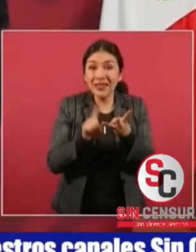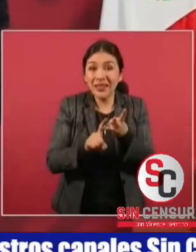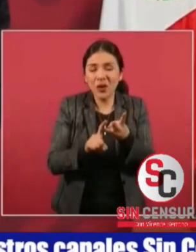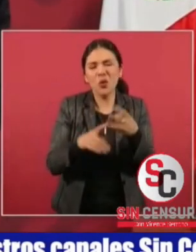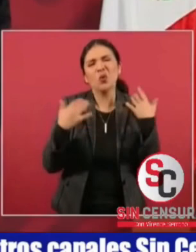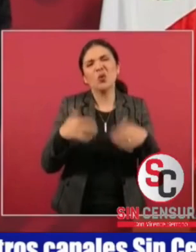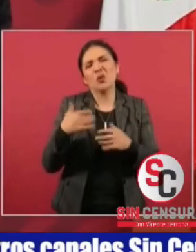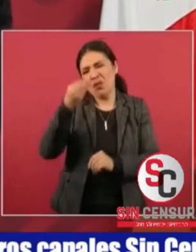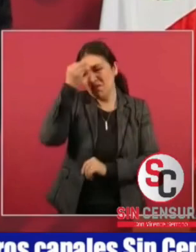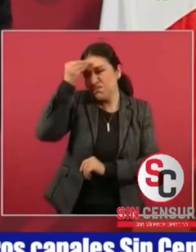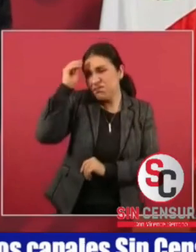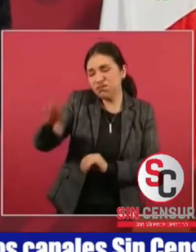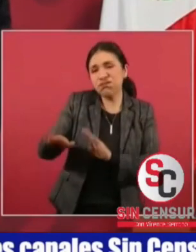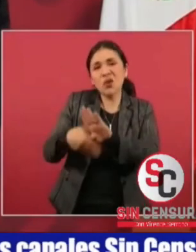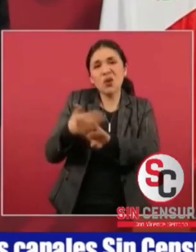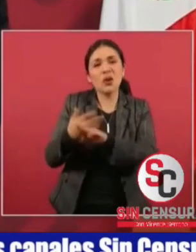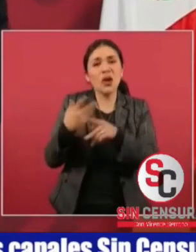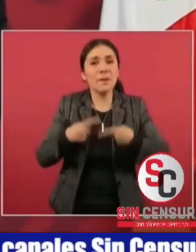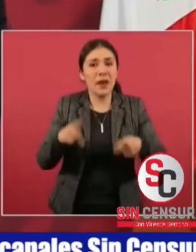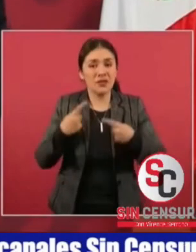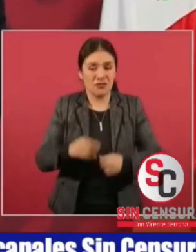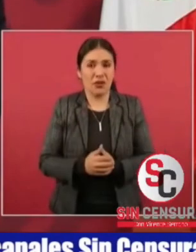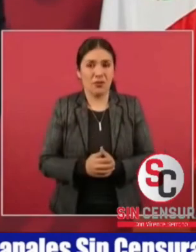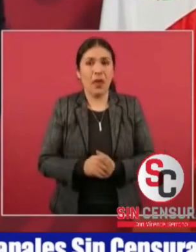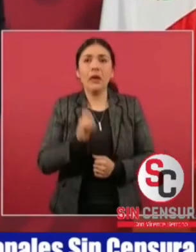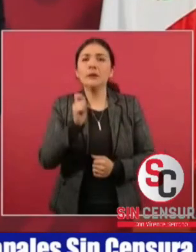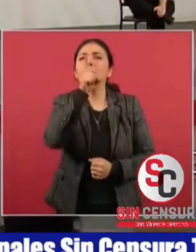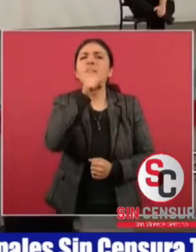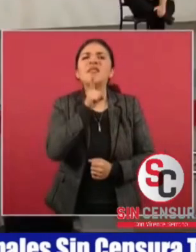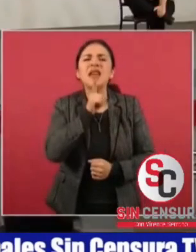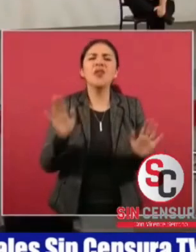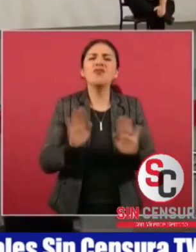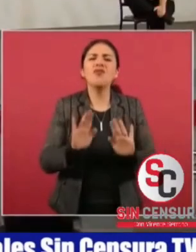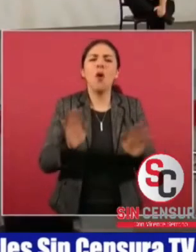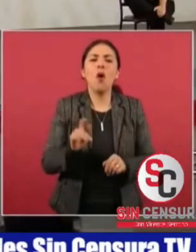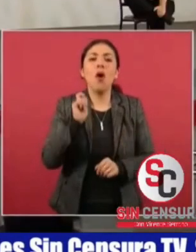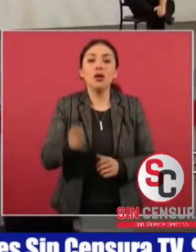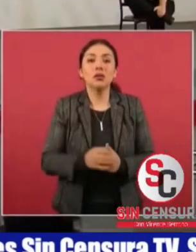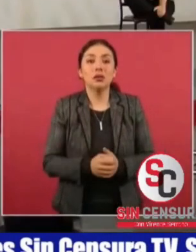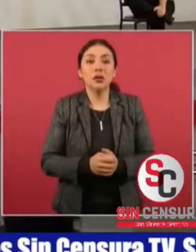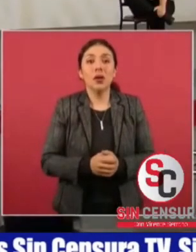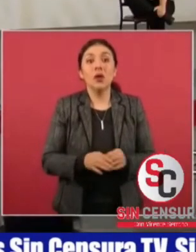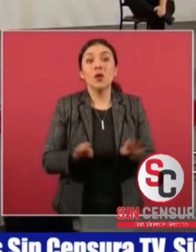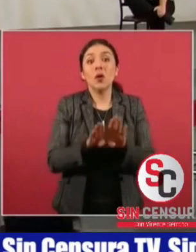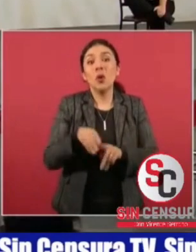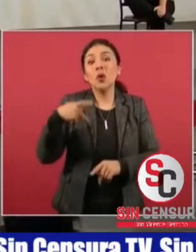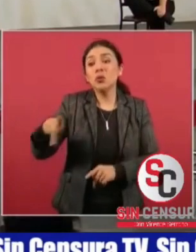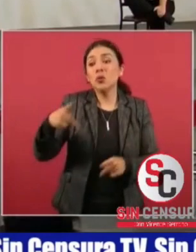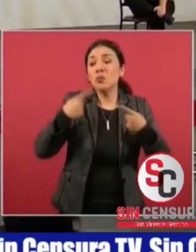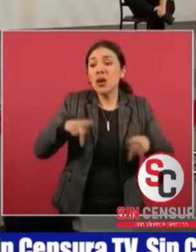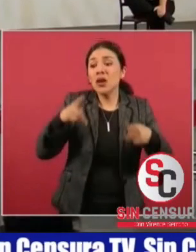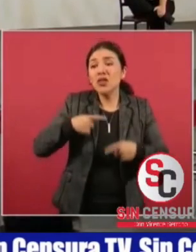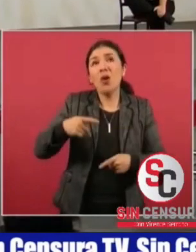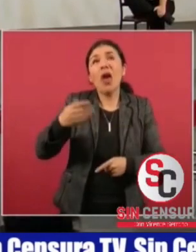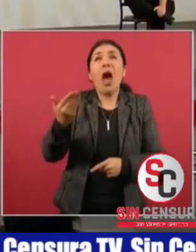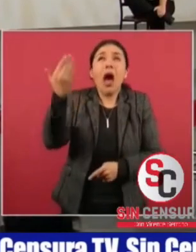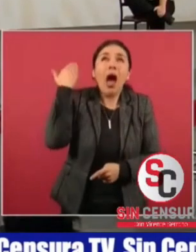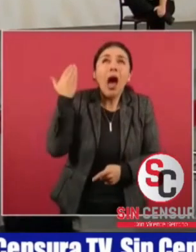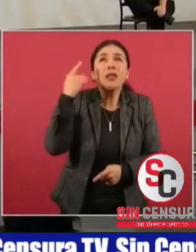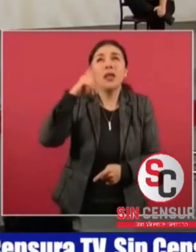difamación, que no es calumnia, pero quizá una persona que en otra época la pensó de esta manera, pues su pensamiento cambió y qué sé